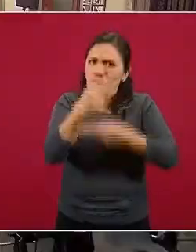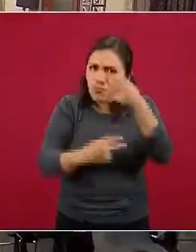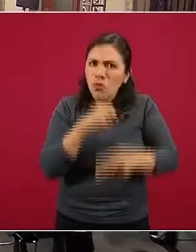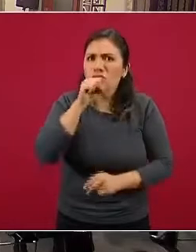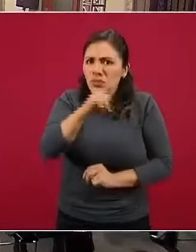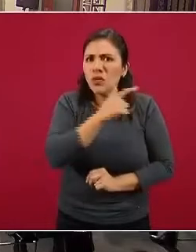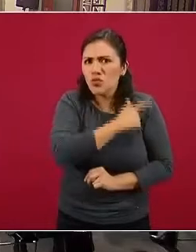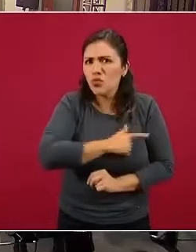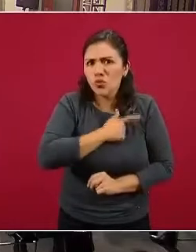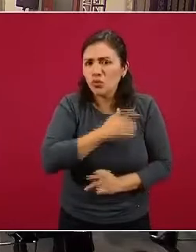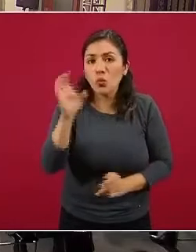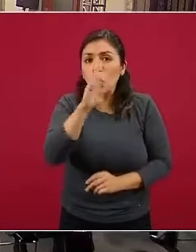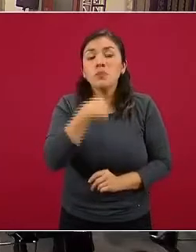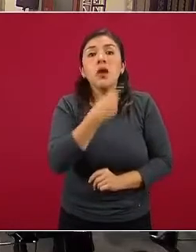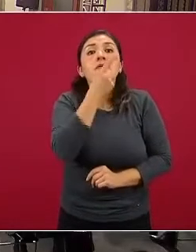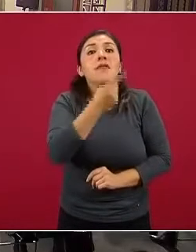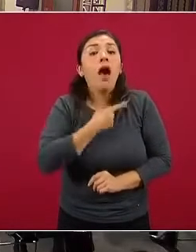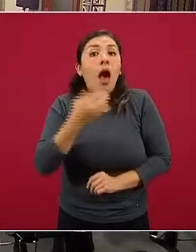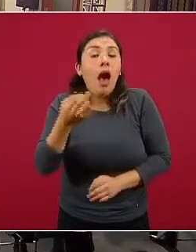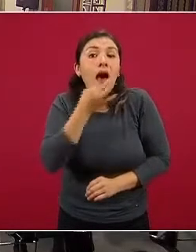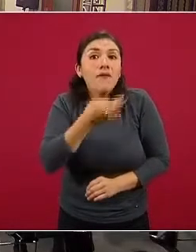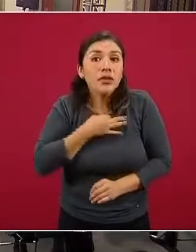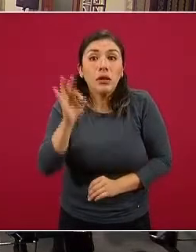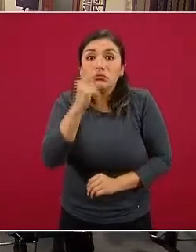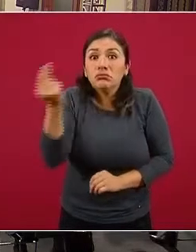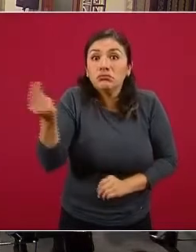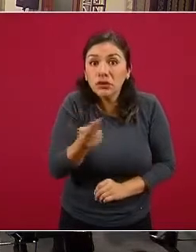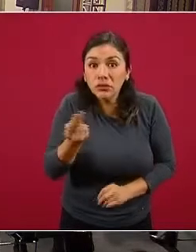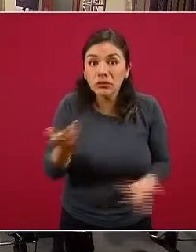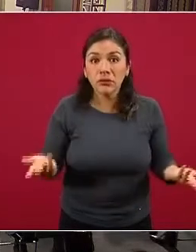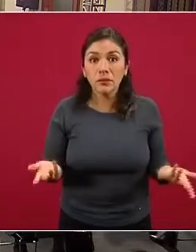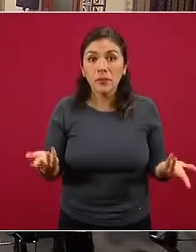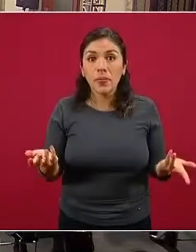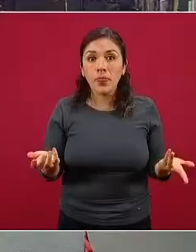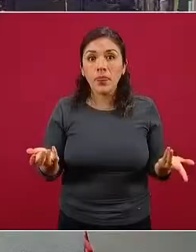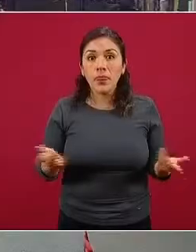brindaríamos en el momento que sea necesario.